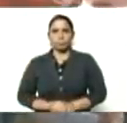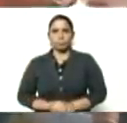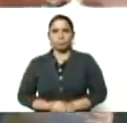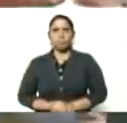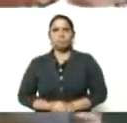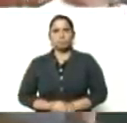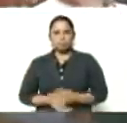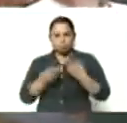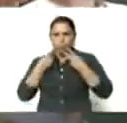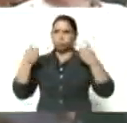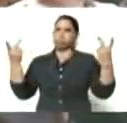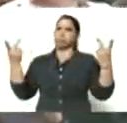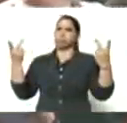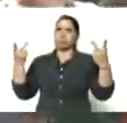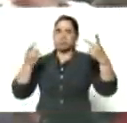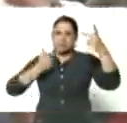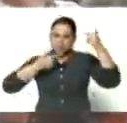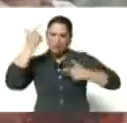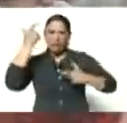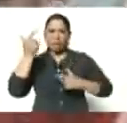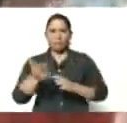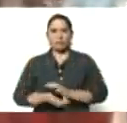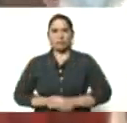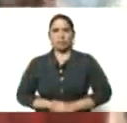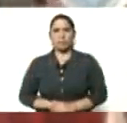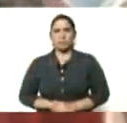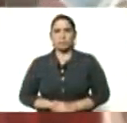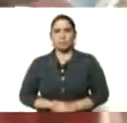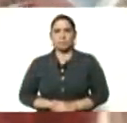levantando el mensaje de Chávez.